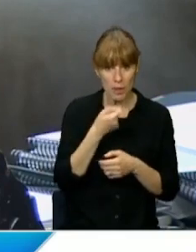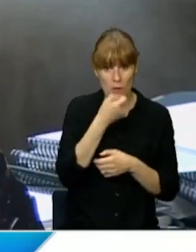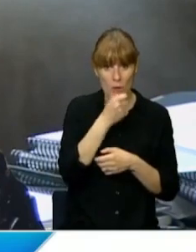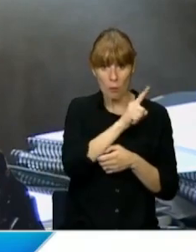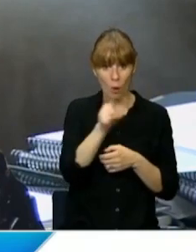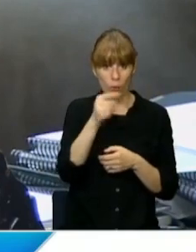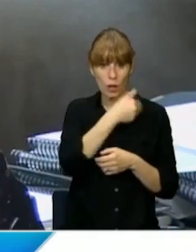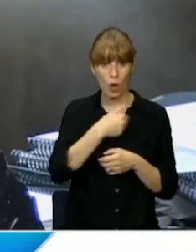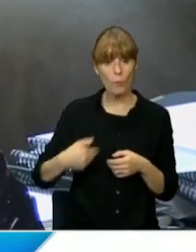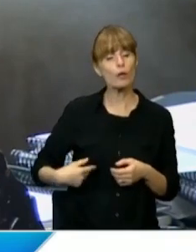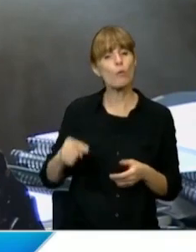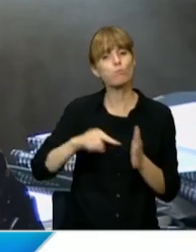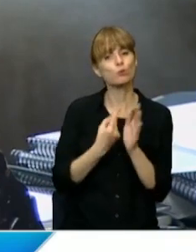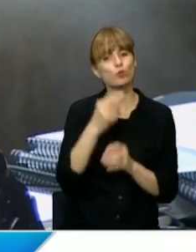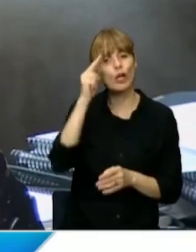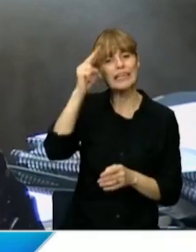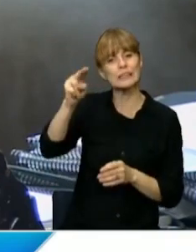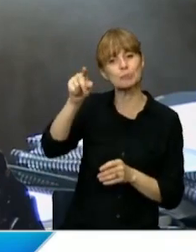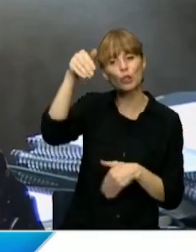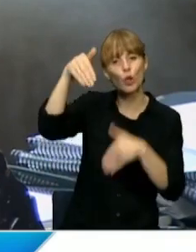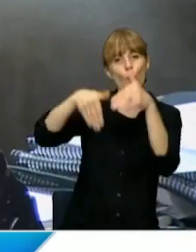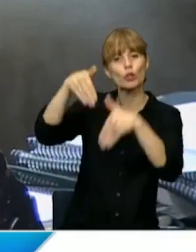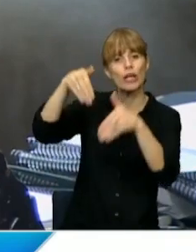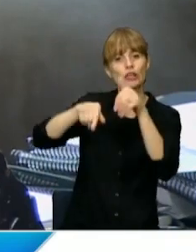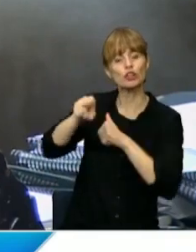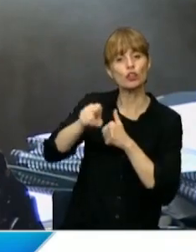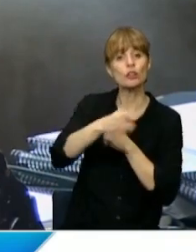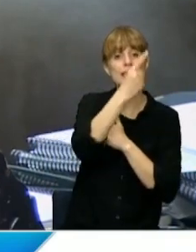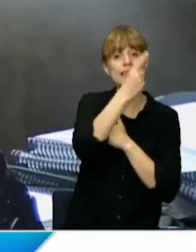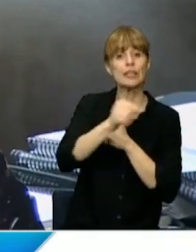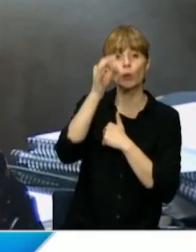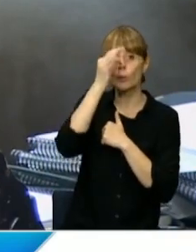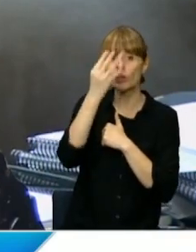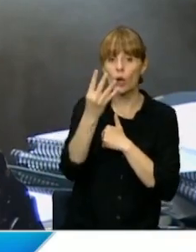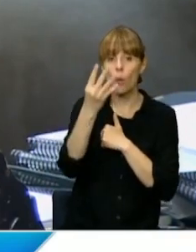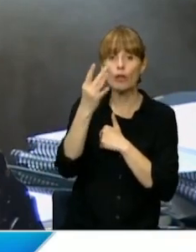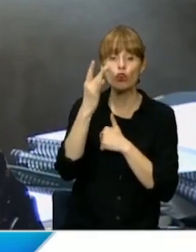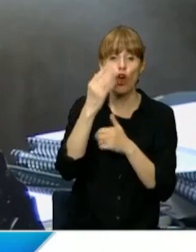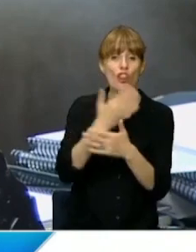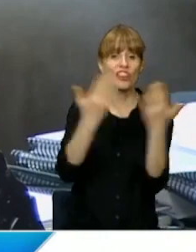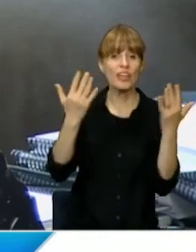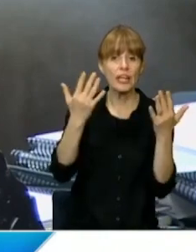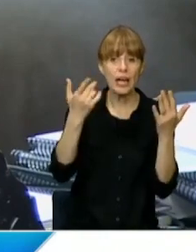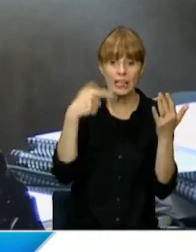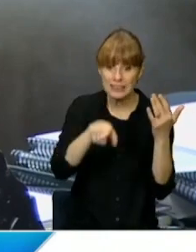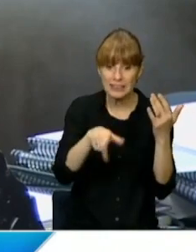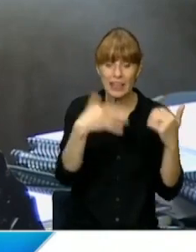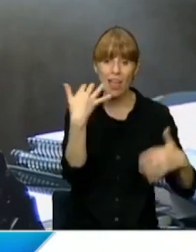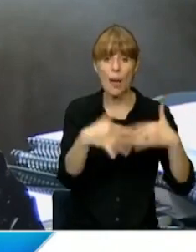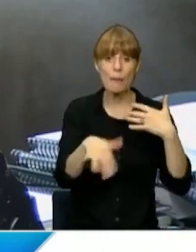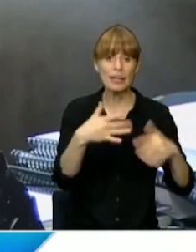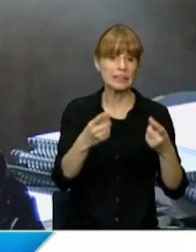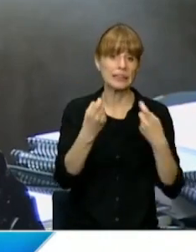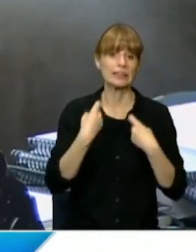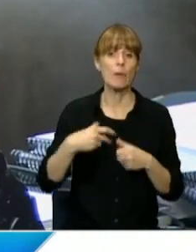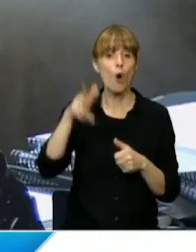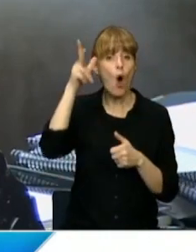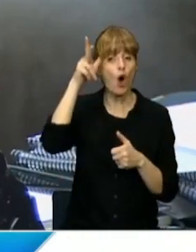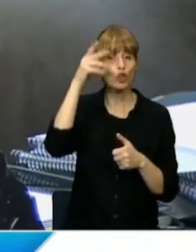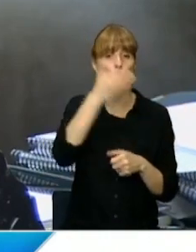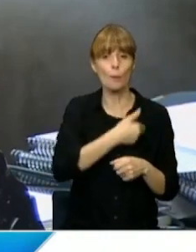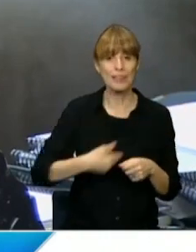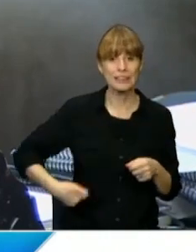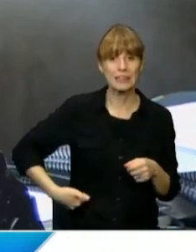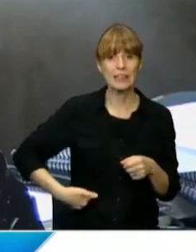a quienes lo eligieron. 124 días es lo que estamos tardando en darle una emergencia. 8 presidencias